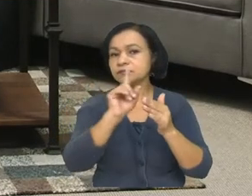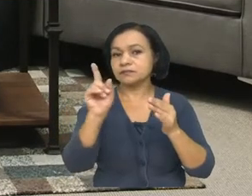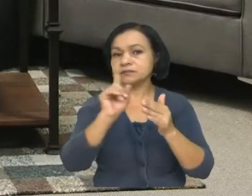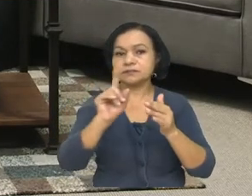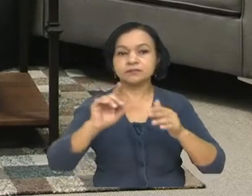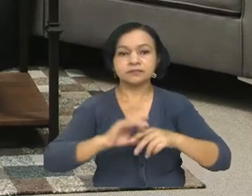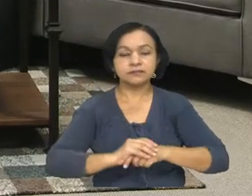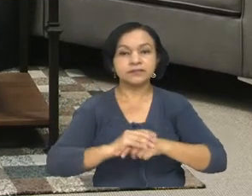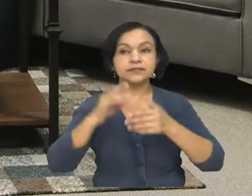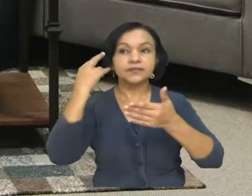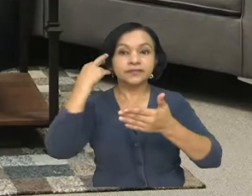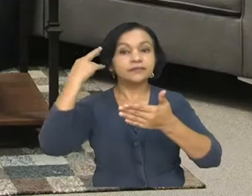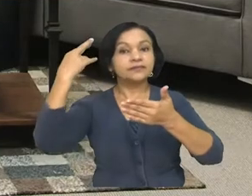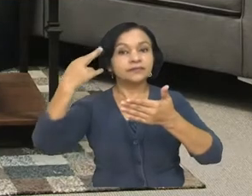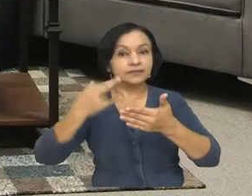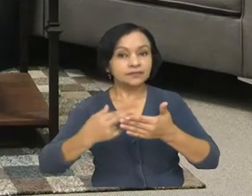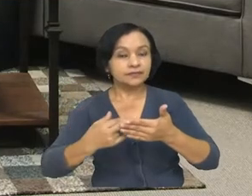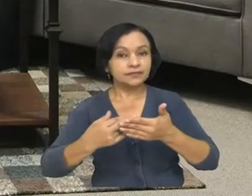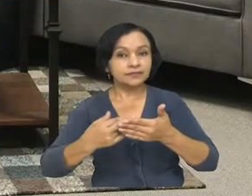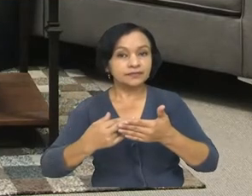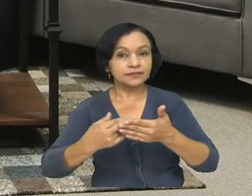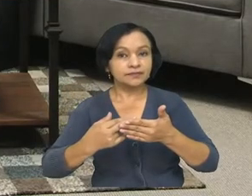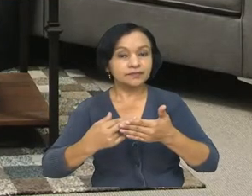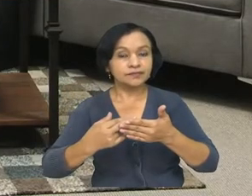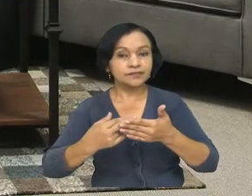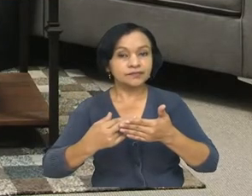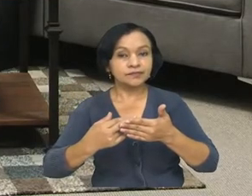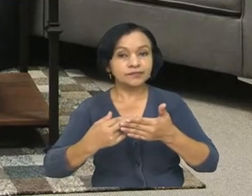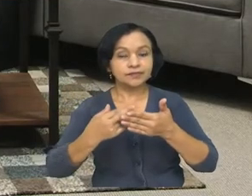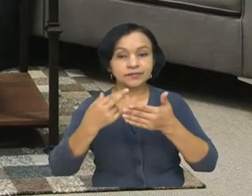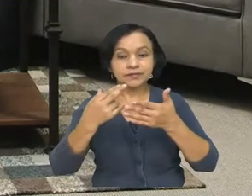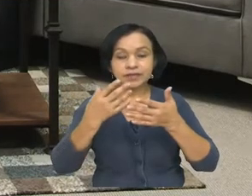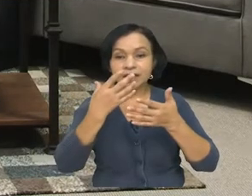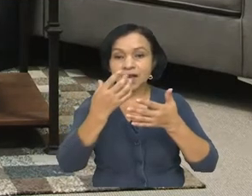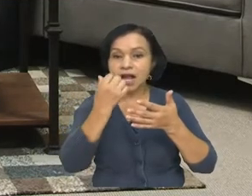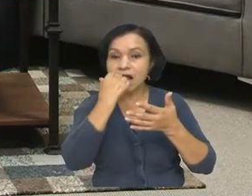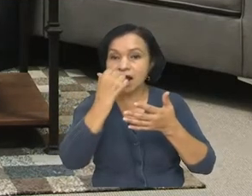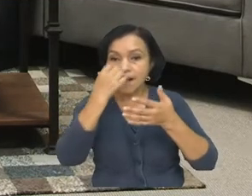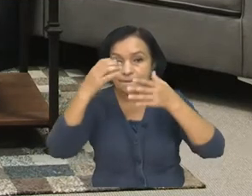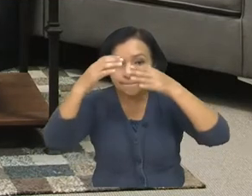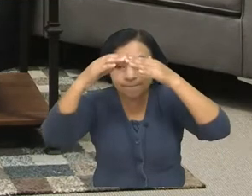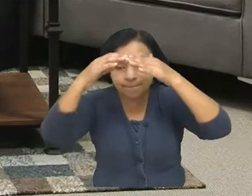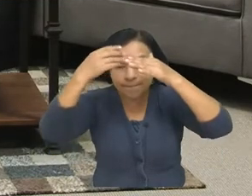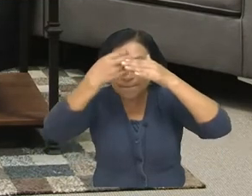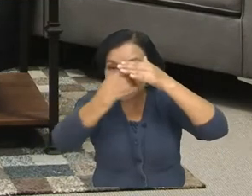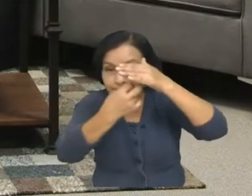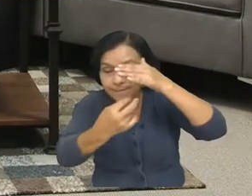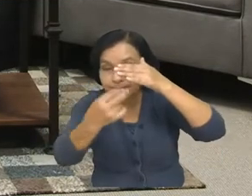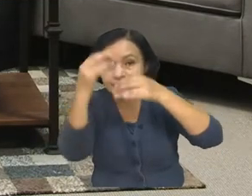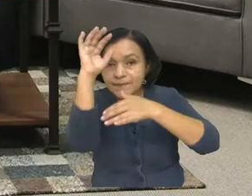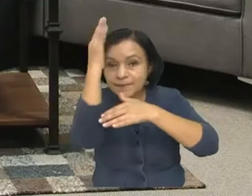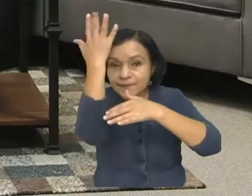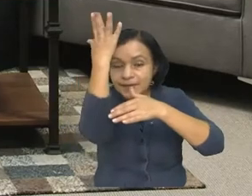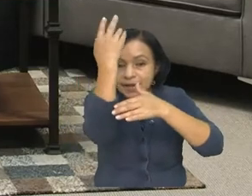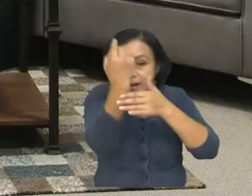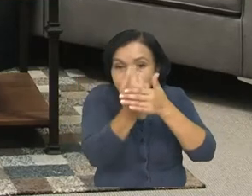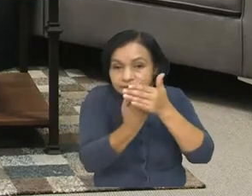recuerdo justamente que nos metíamos debajo de las piedras, árboles, nos cubríamos, pero